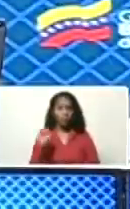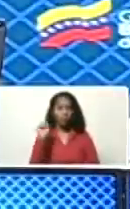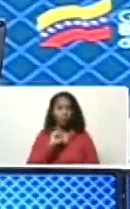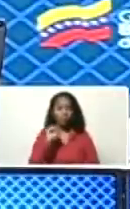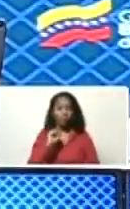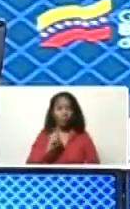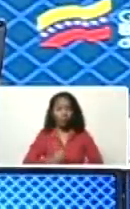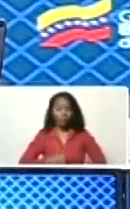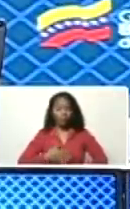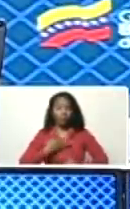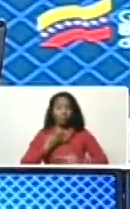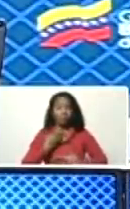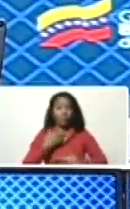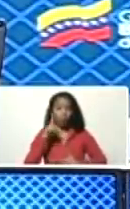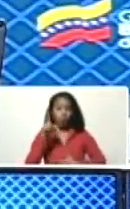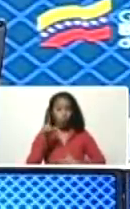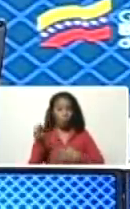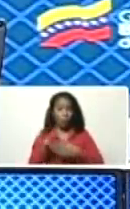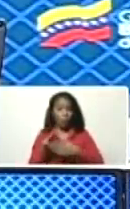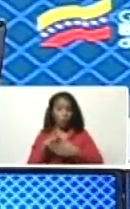en esto.